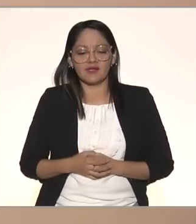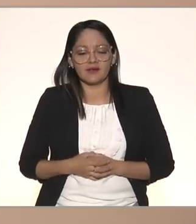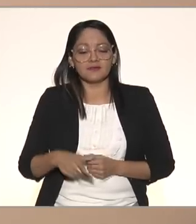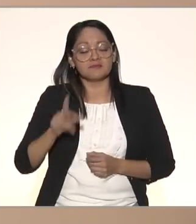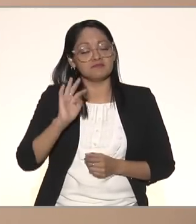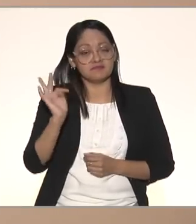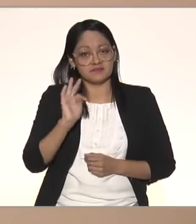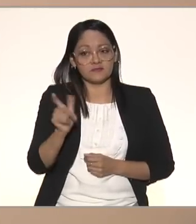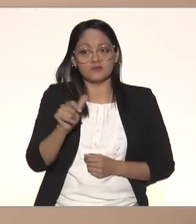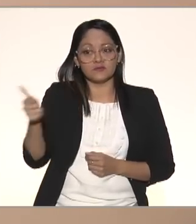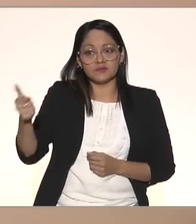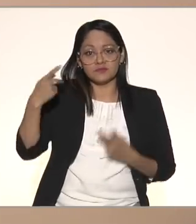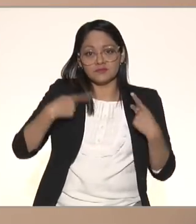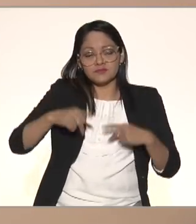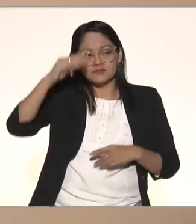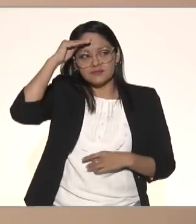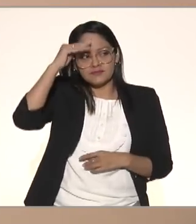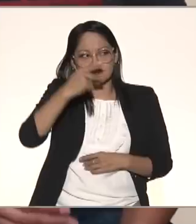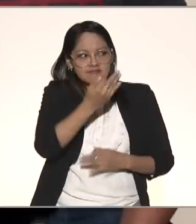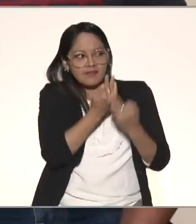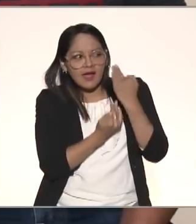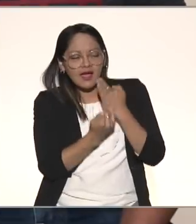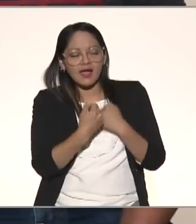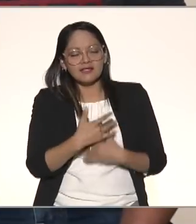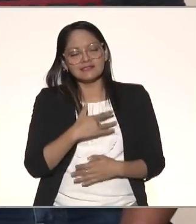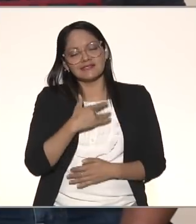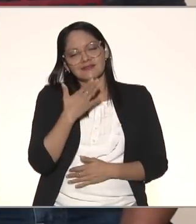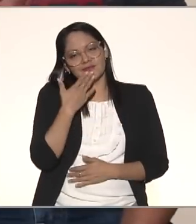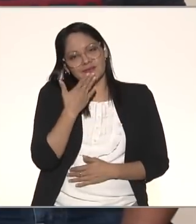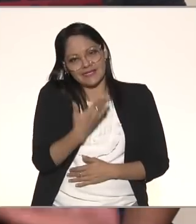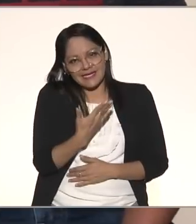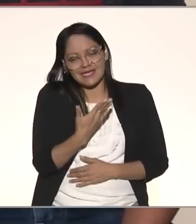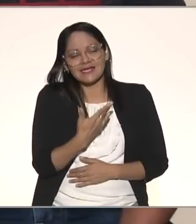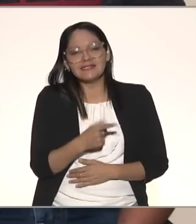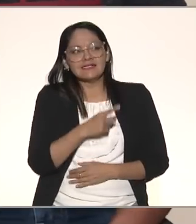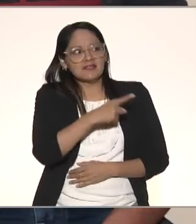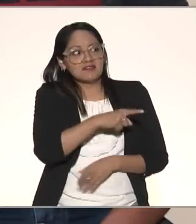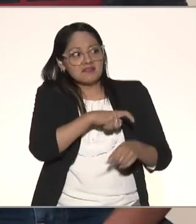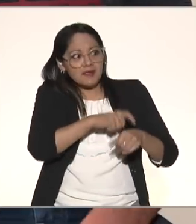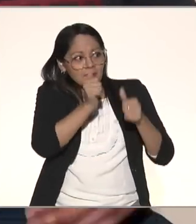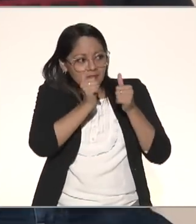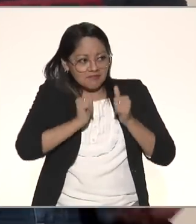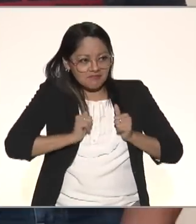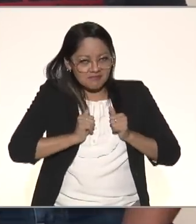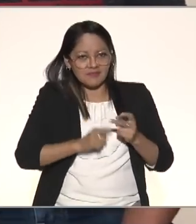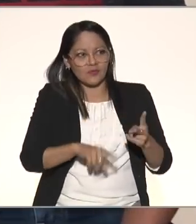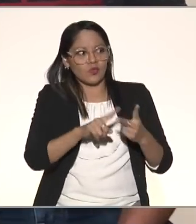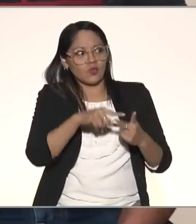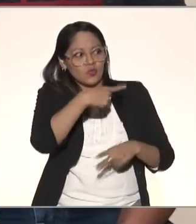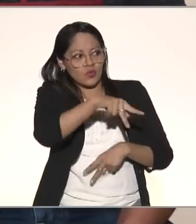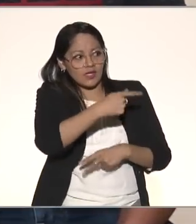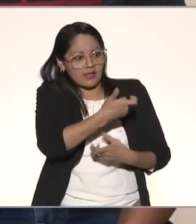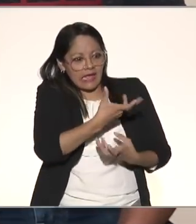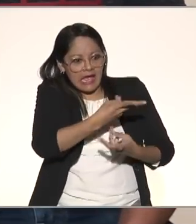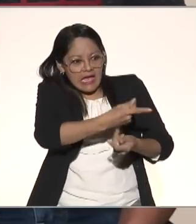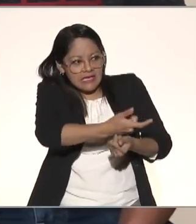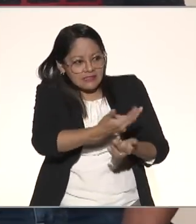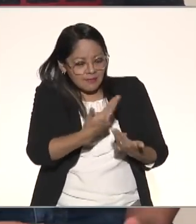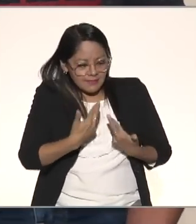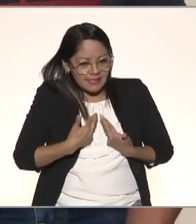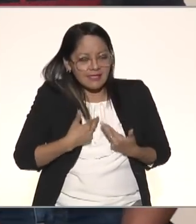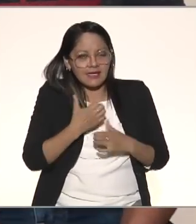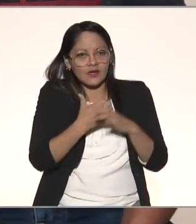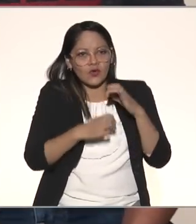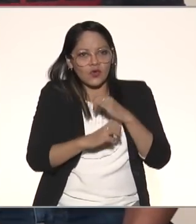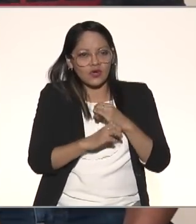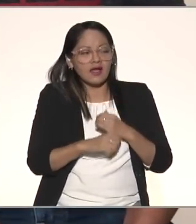persona le hace sentir bien, ¿no? Esa otra persona puede estar dando de tu tiempo, de su dinero, ¿no? Y a lo mejor ella